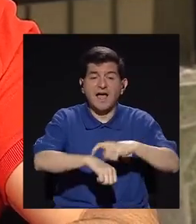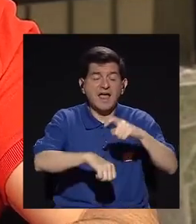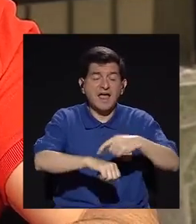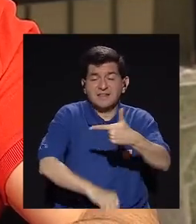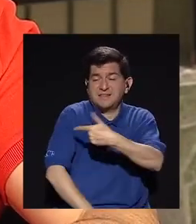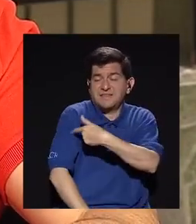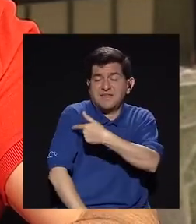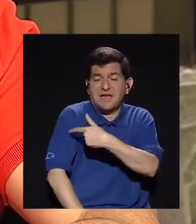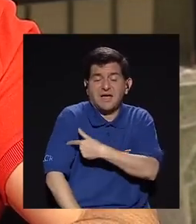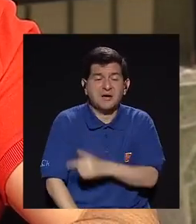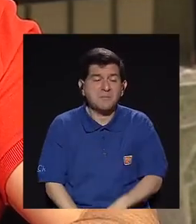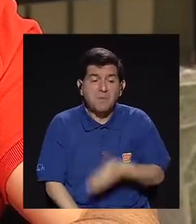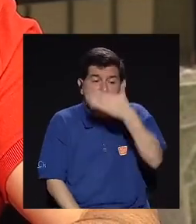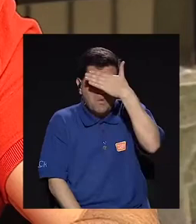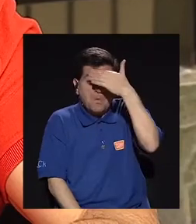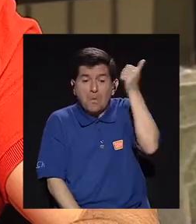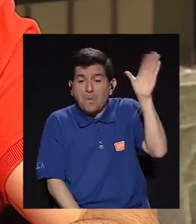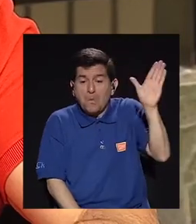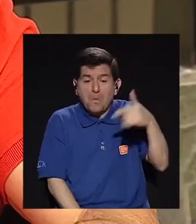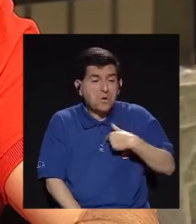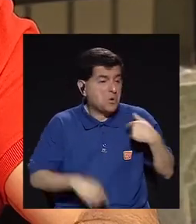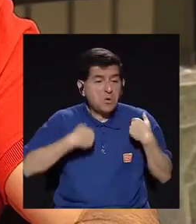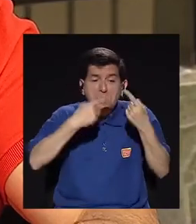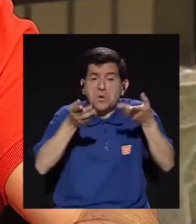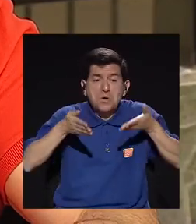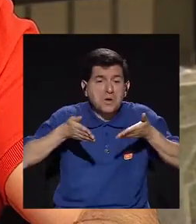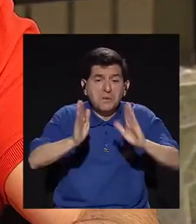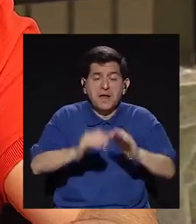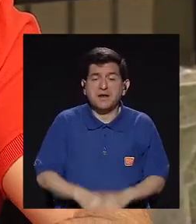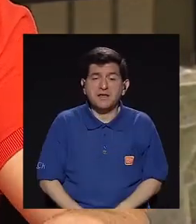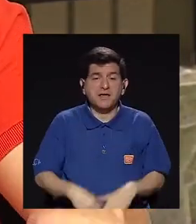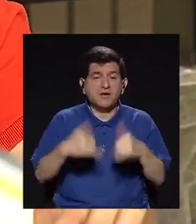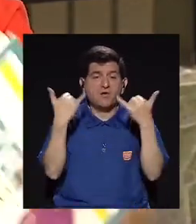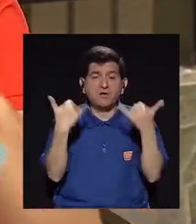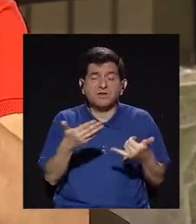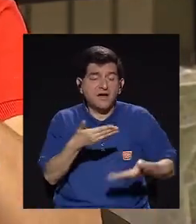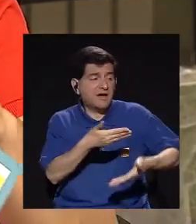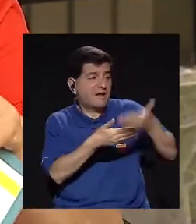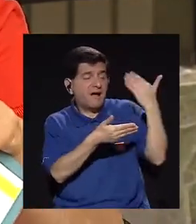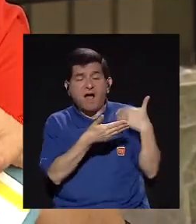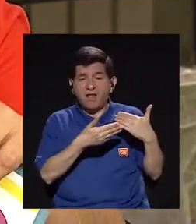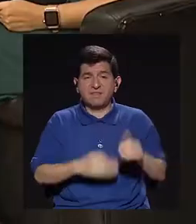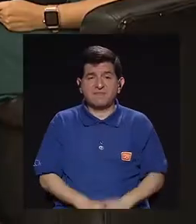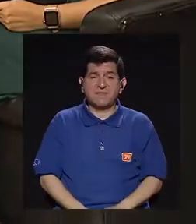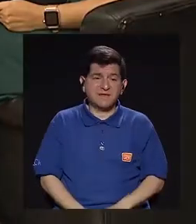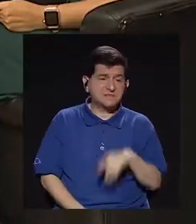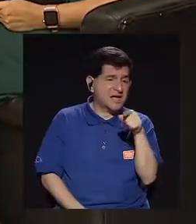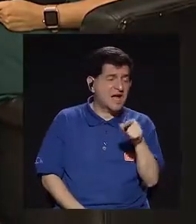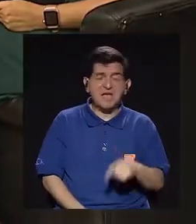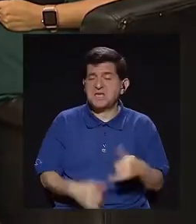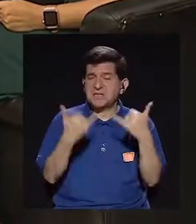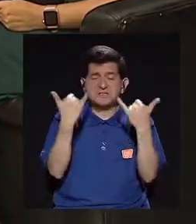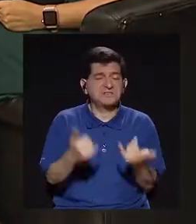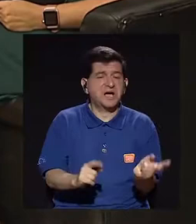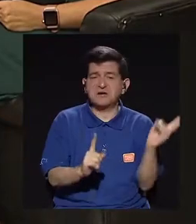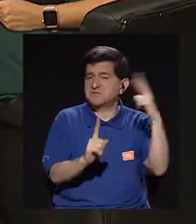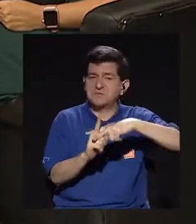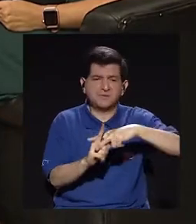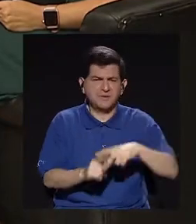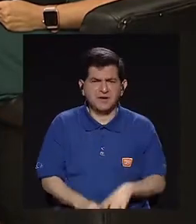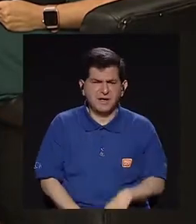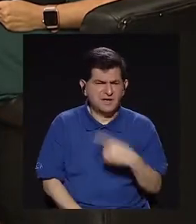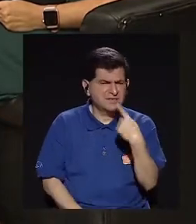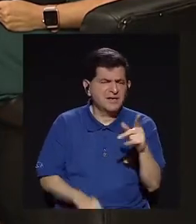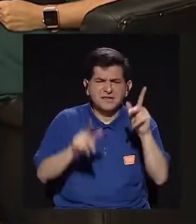pasó el tiempo de vacunación, y entonces no lo llevé porque ya se pasó el tiempo, entonces ya contra esa no la vacuné.